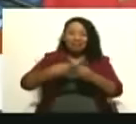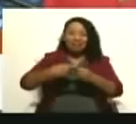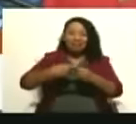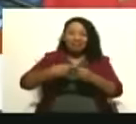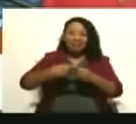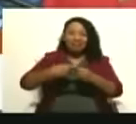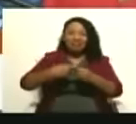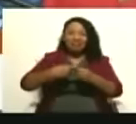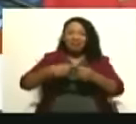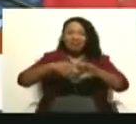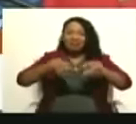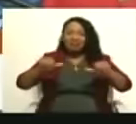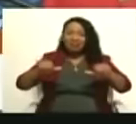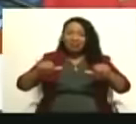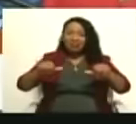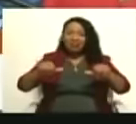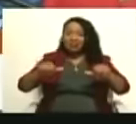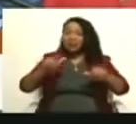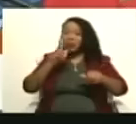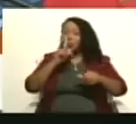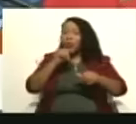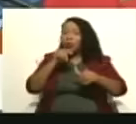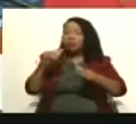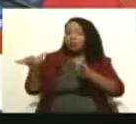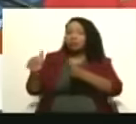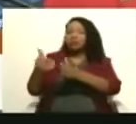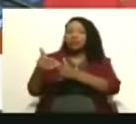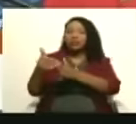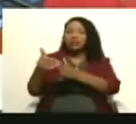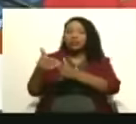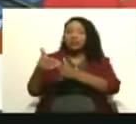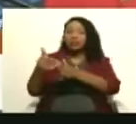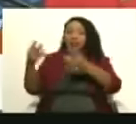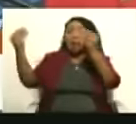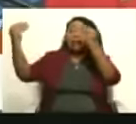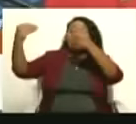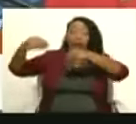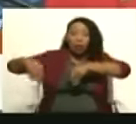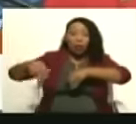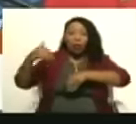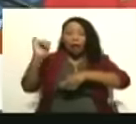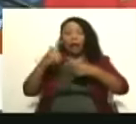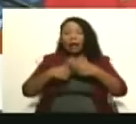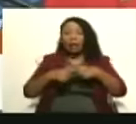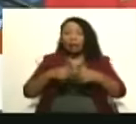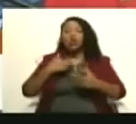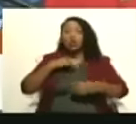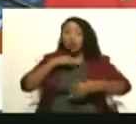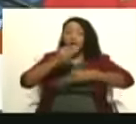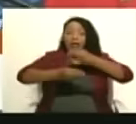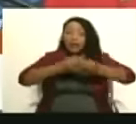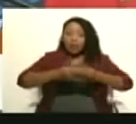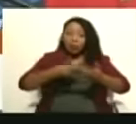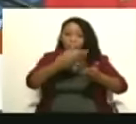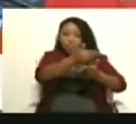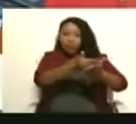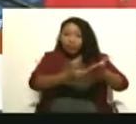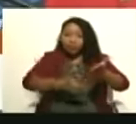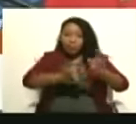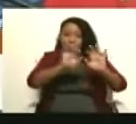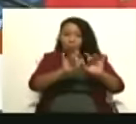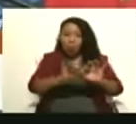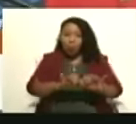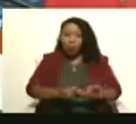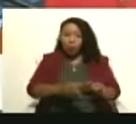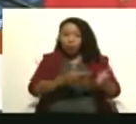en un territorio donde no ha sido delimitado, de acuerdo al instrumento que nosotros levantamos como